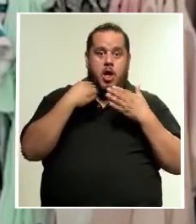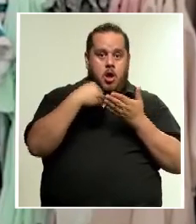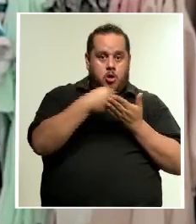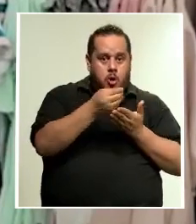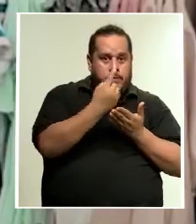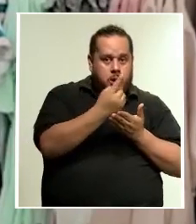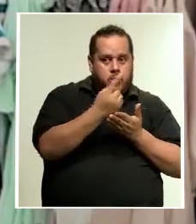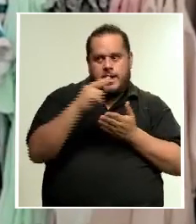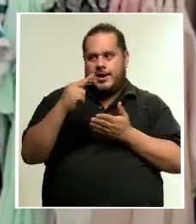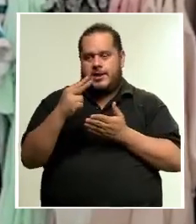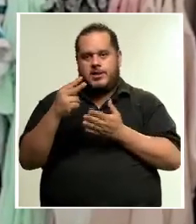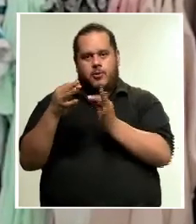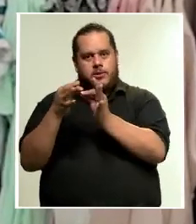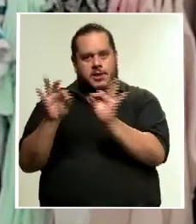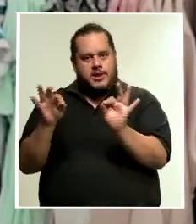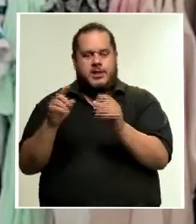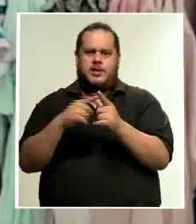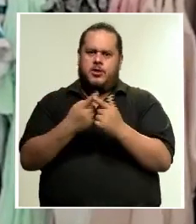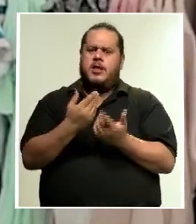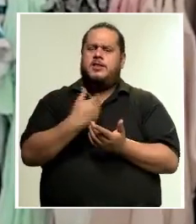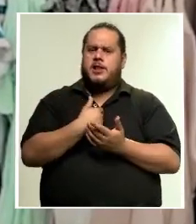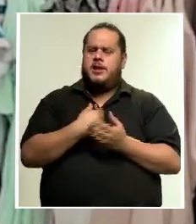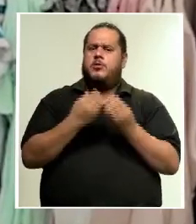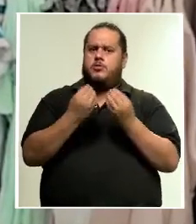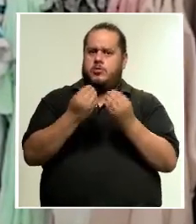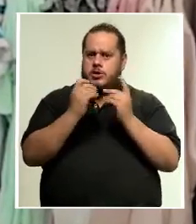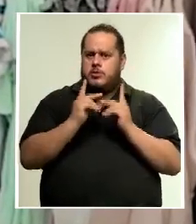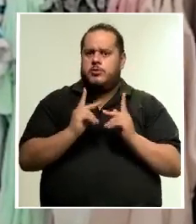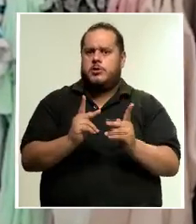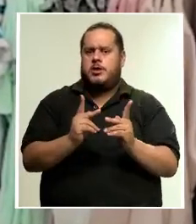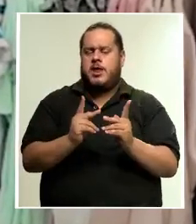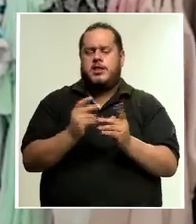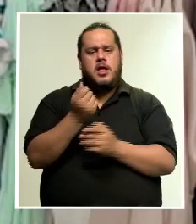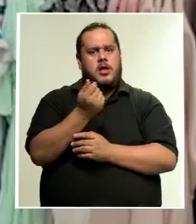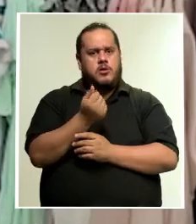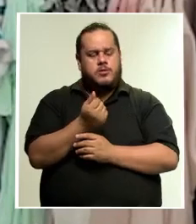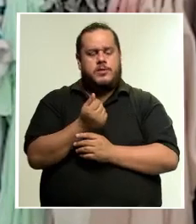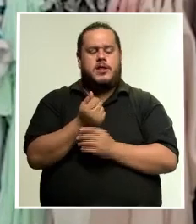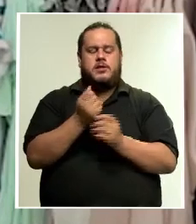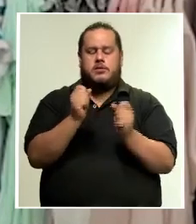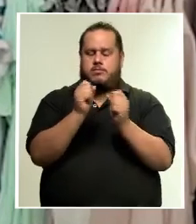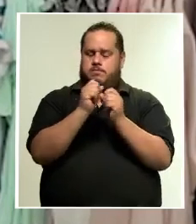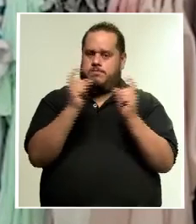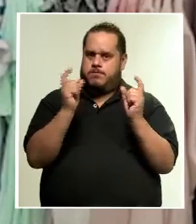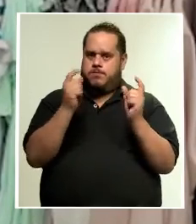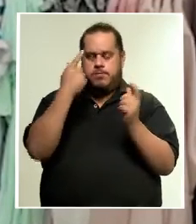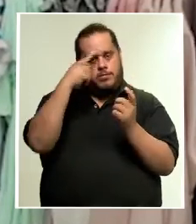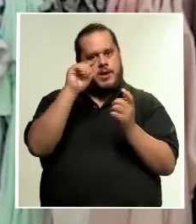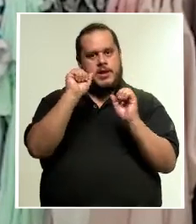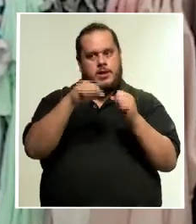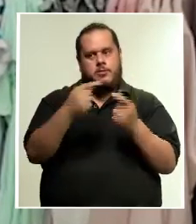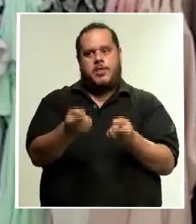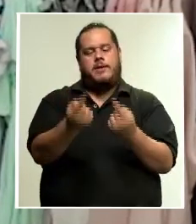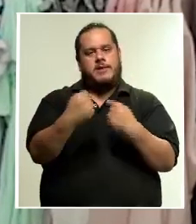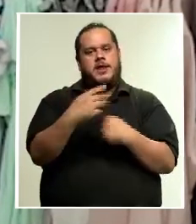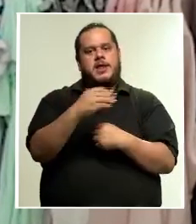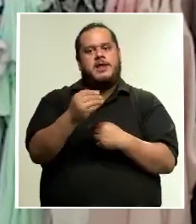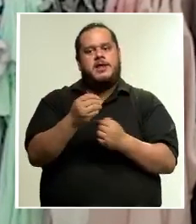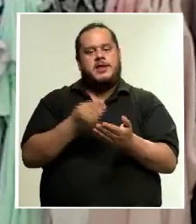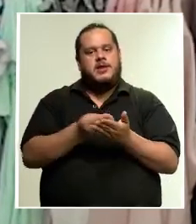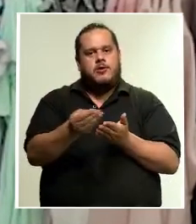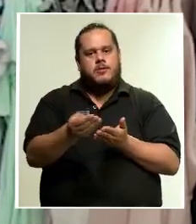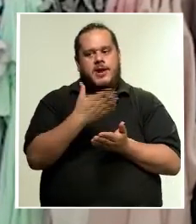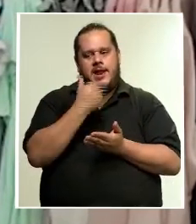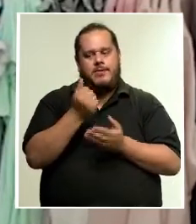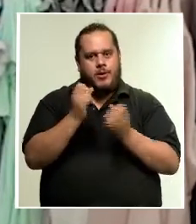sale gratis. Así que tenemos muchísimas opciones con precios, bueno, increíbles para que puedan venir y adquirir la